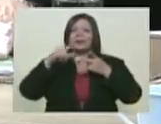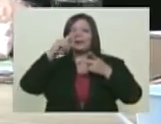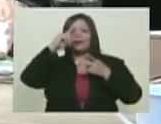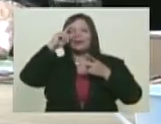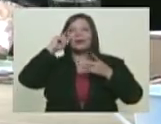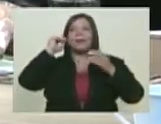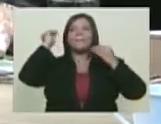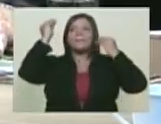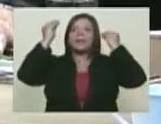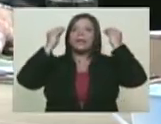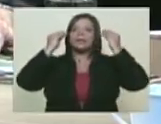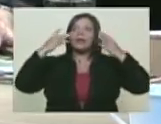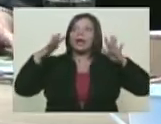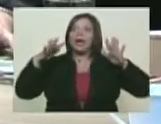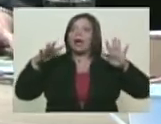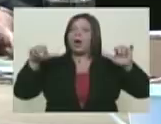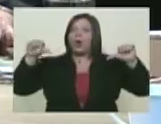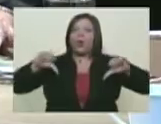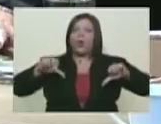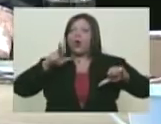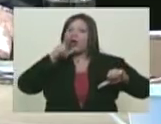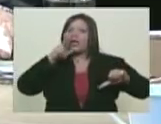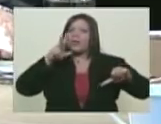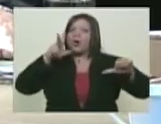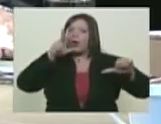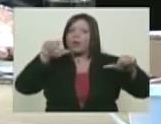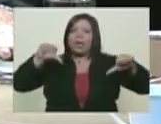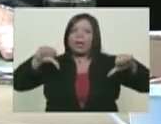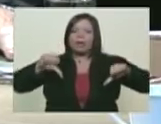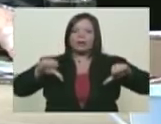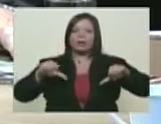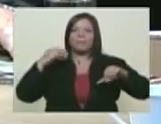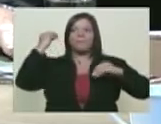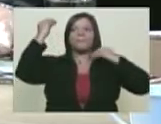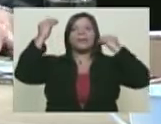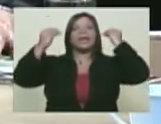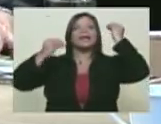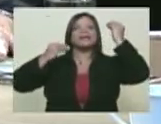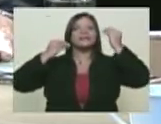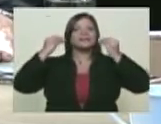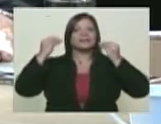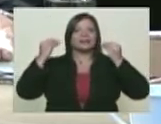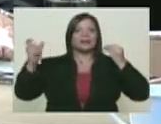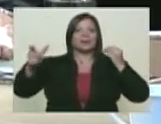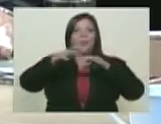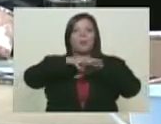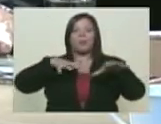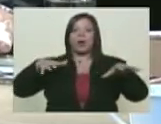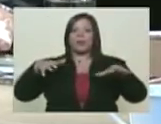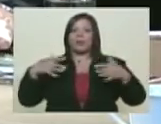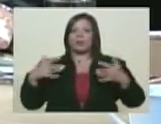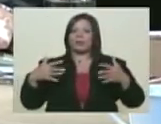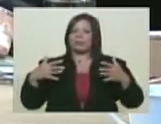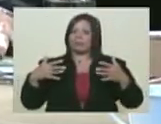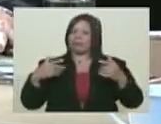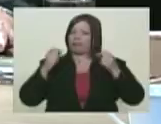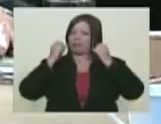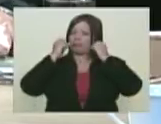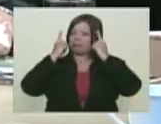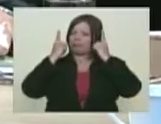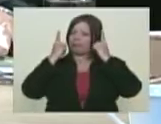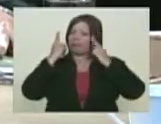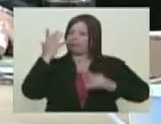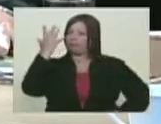te hace pensar que hay un inevitable desgaste a nivel popular y social. Y sin